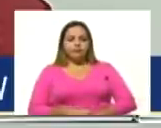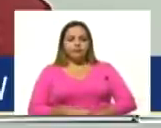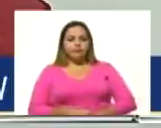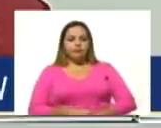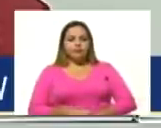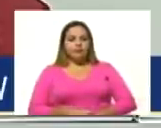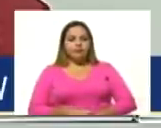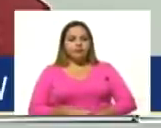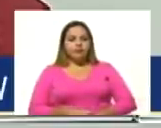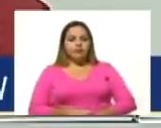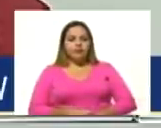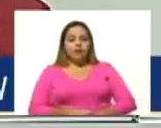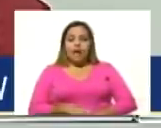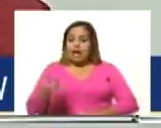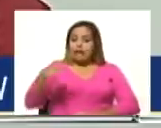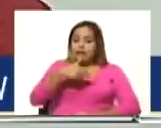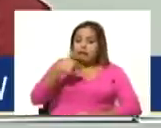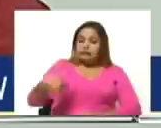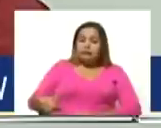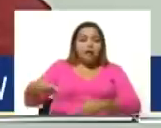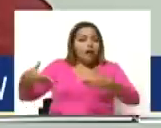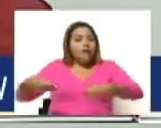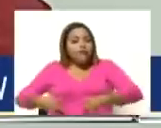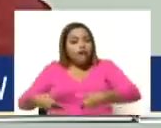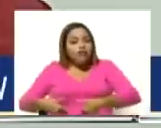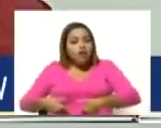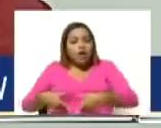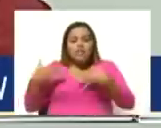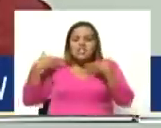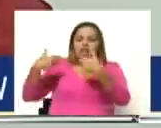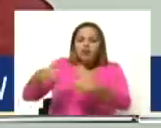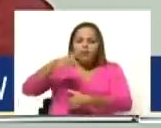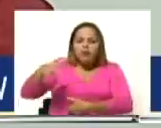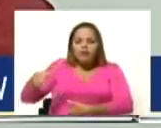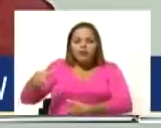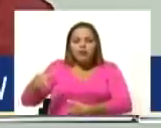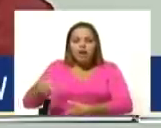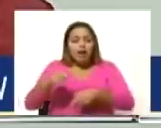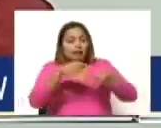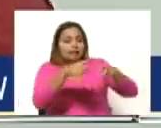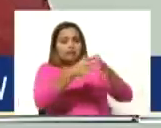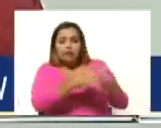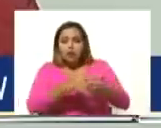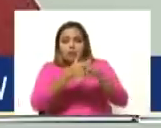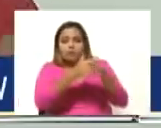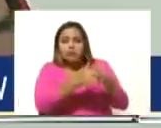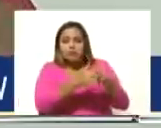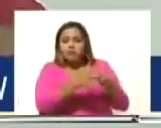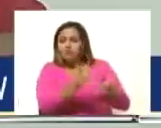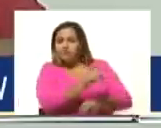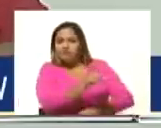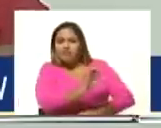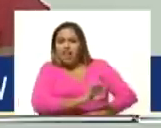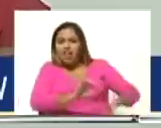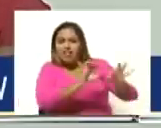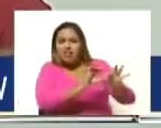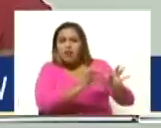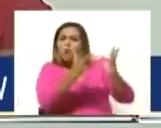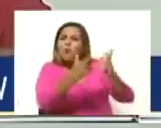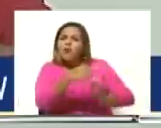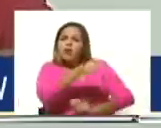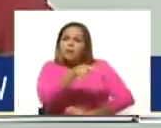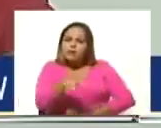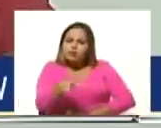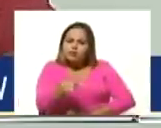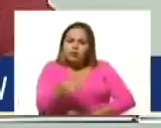Cuando hacen esfuerzo por la salud de un pueblo en China, ya no. ¿Cuánta gente que